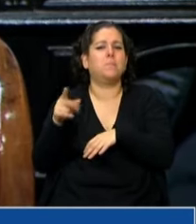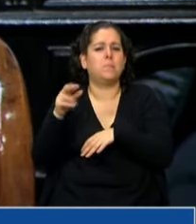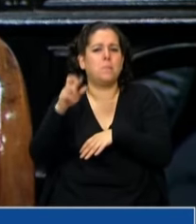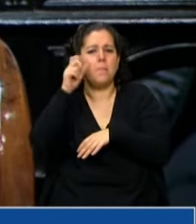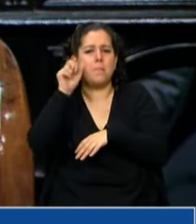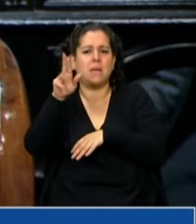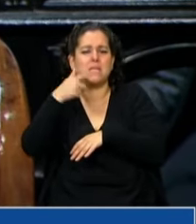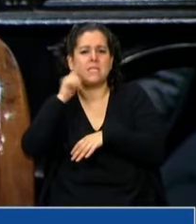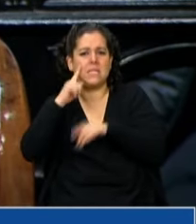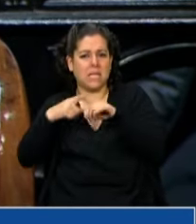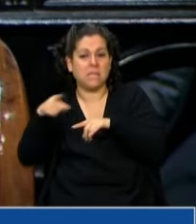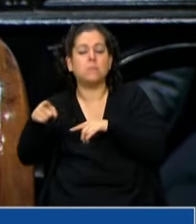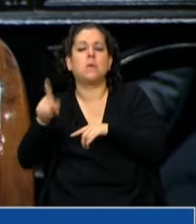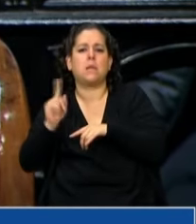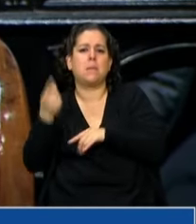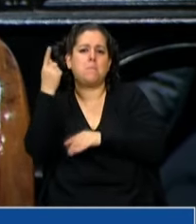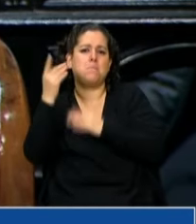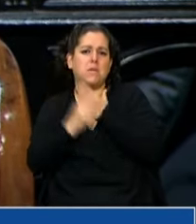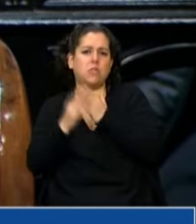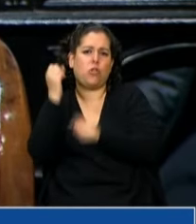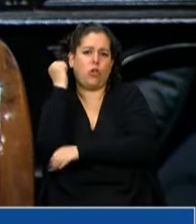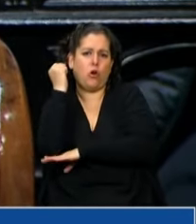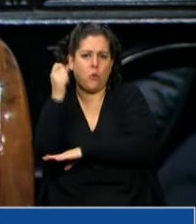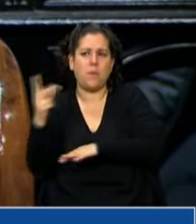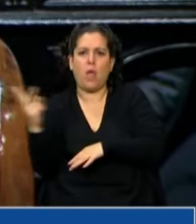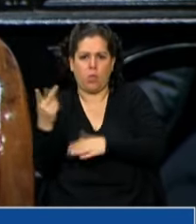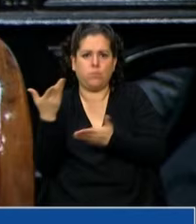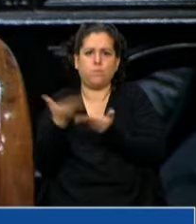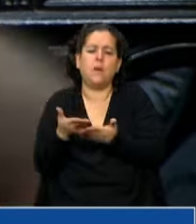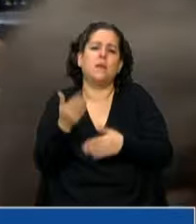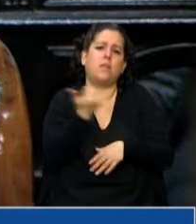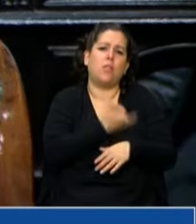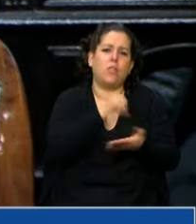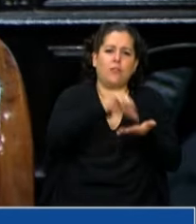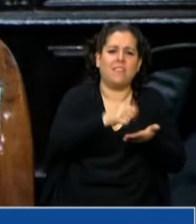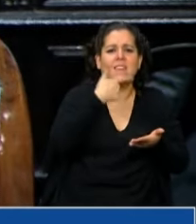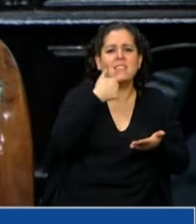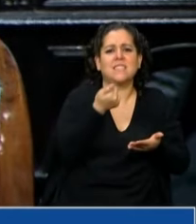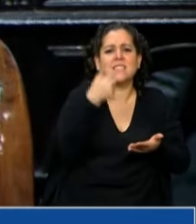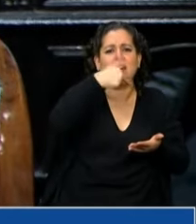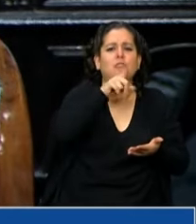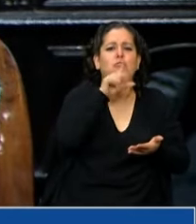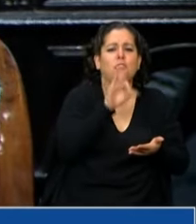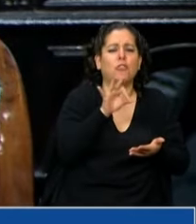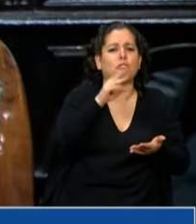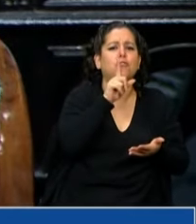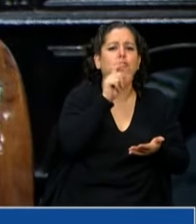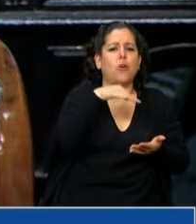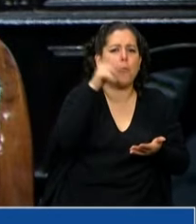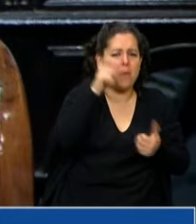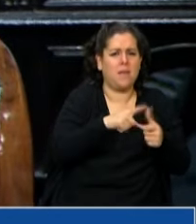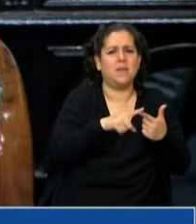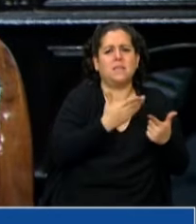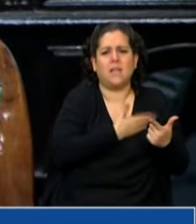del ministro de Economía. Por eso queremos más universidades en Santo Tomé, Santa Fe, en San Francisco, en Córdoba,